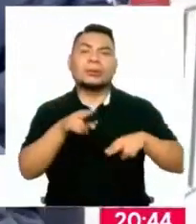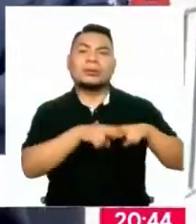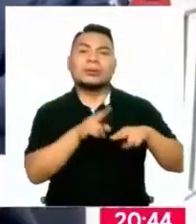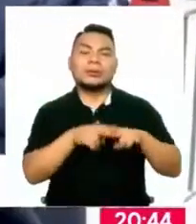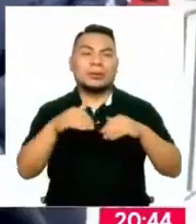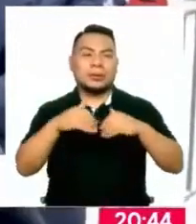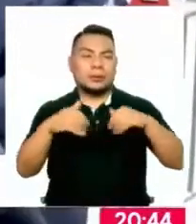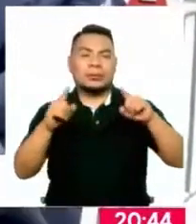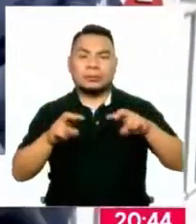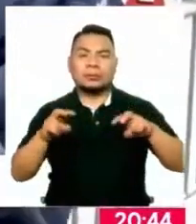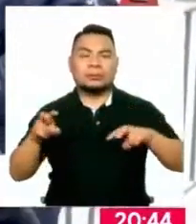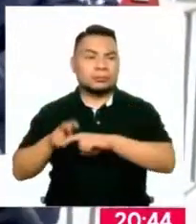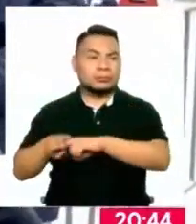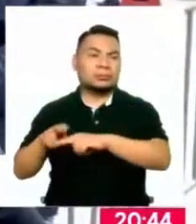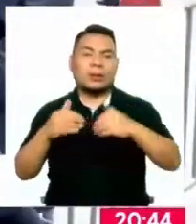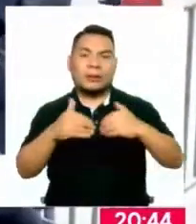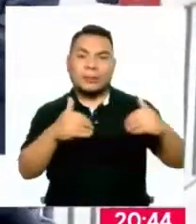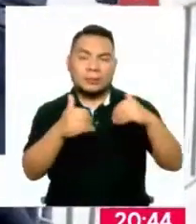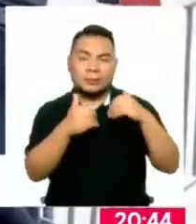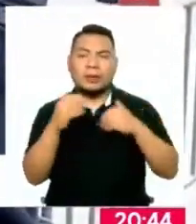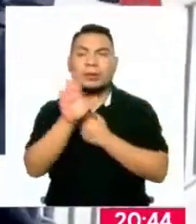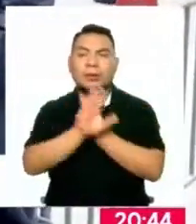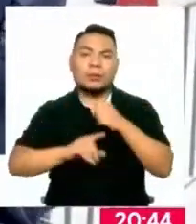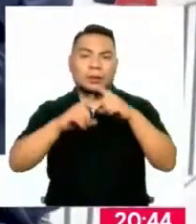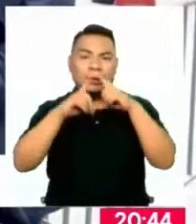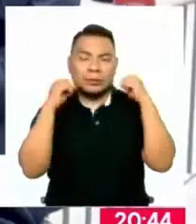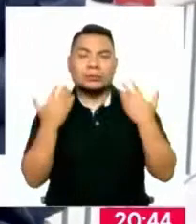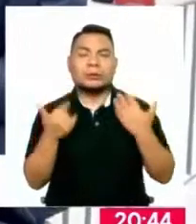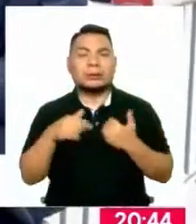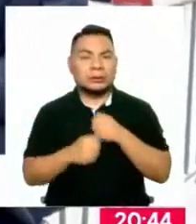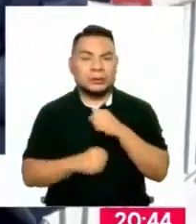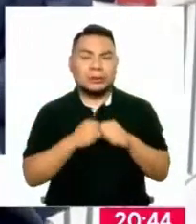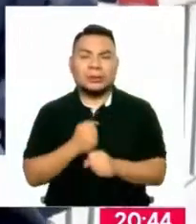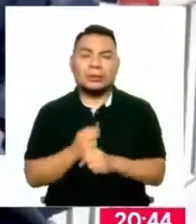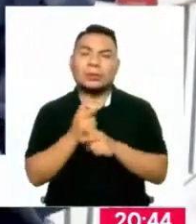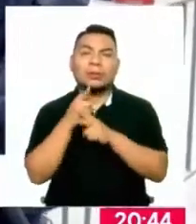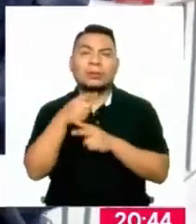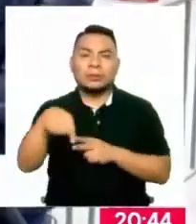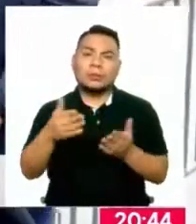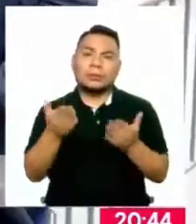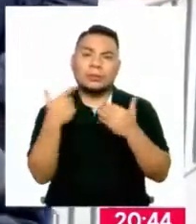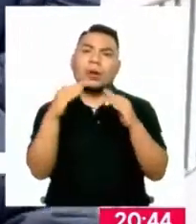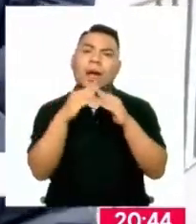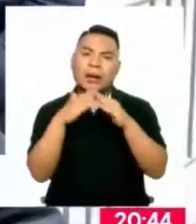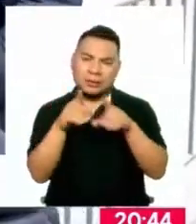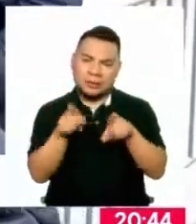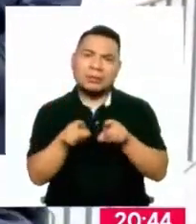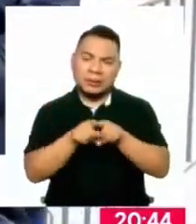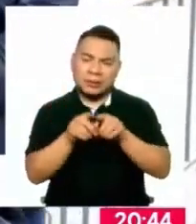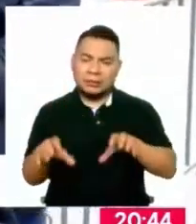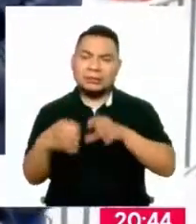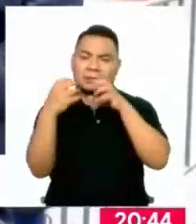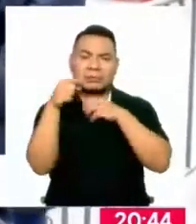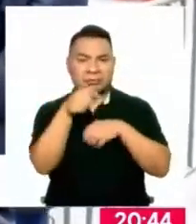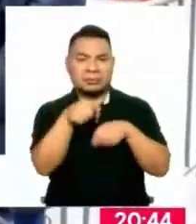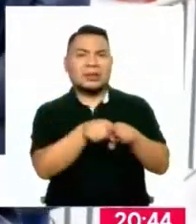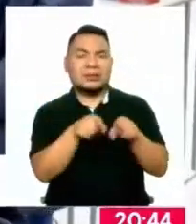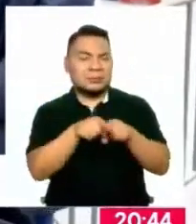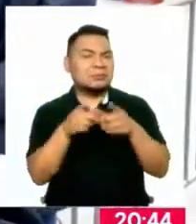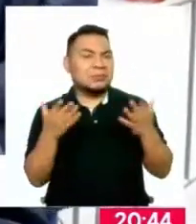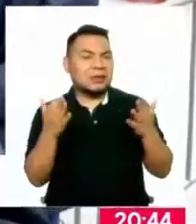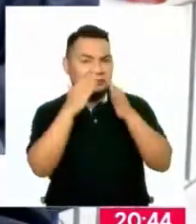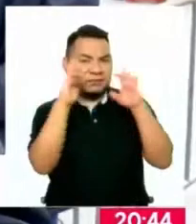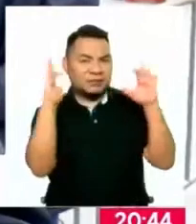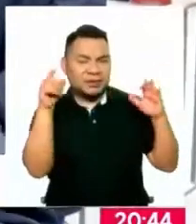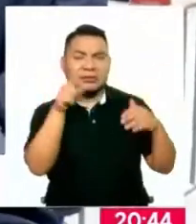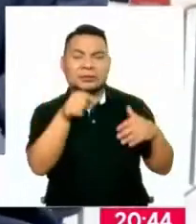los protocolos de bioseguridad, y estamos manejando este año el lema Acompáñanos desde casa. Tenemos las páginas de